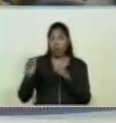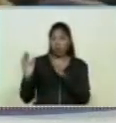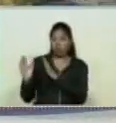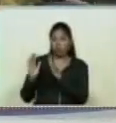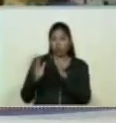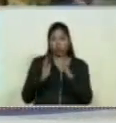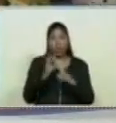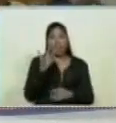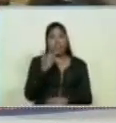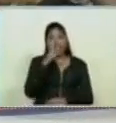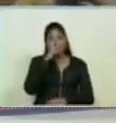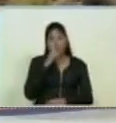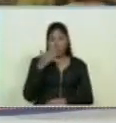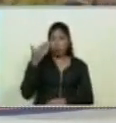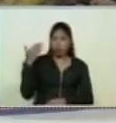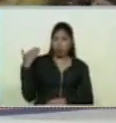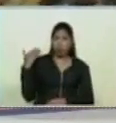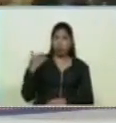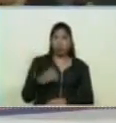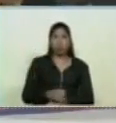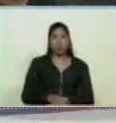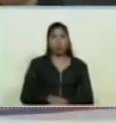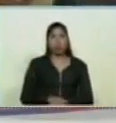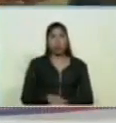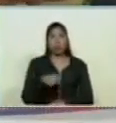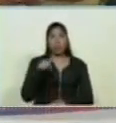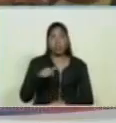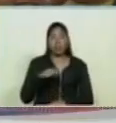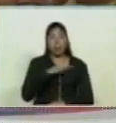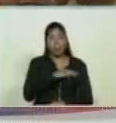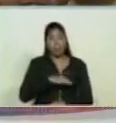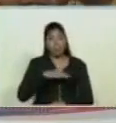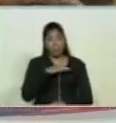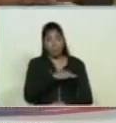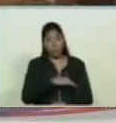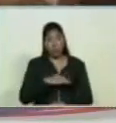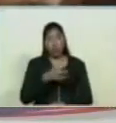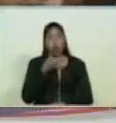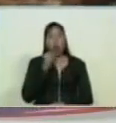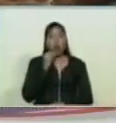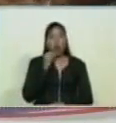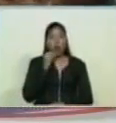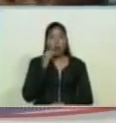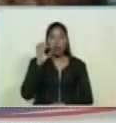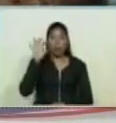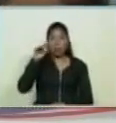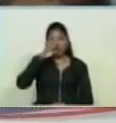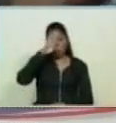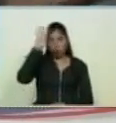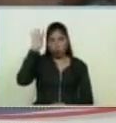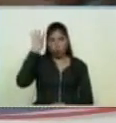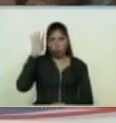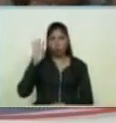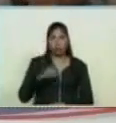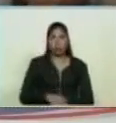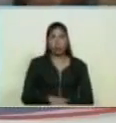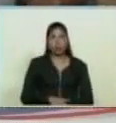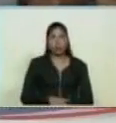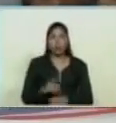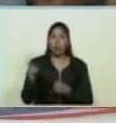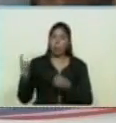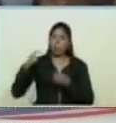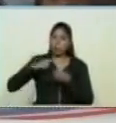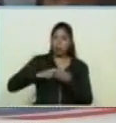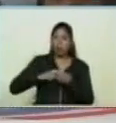ya hace 3 años. Esta es una de las brigadas pioneras de su misión, presidente, la misión Jóvenes de la Patria Robert Serra, donde usted incorporó a los